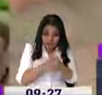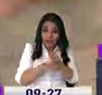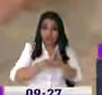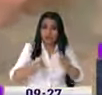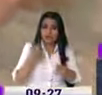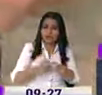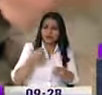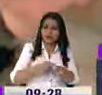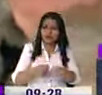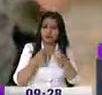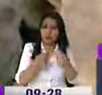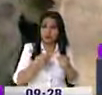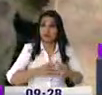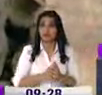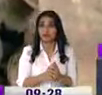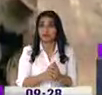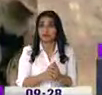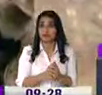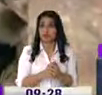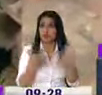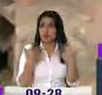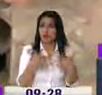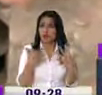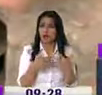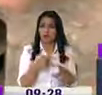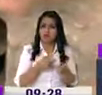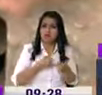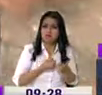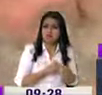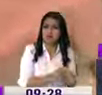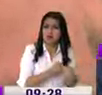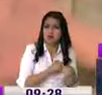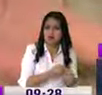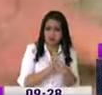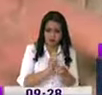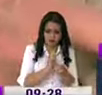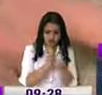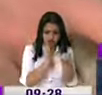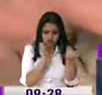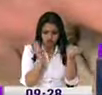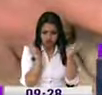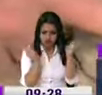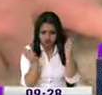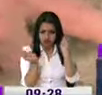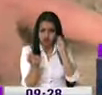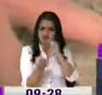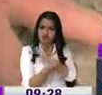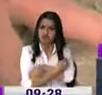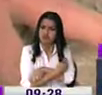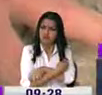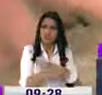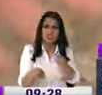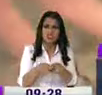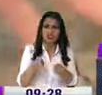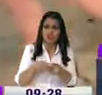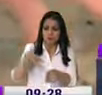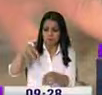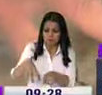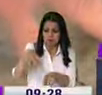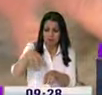la corteza. Mire, parece mentira que este tipo de madera haya todavía conservado